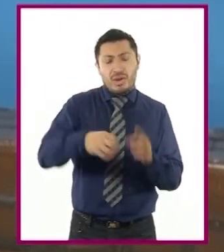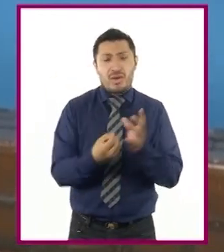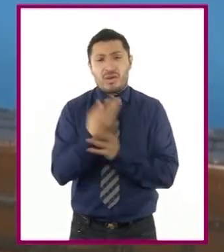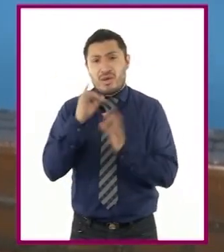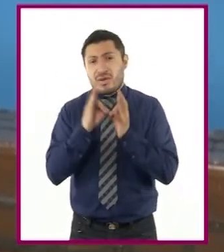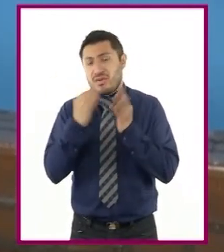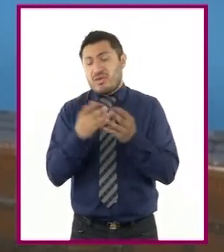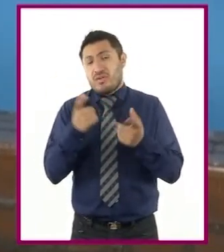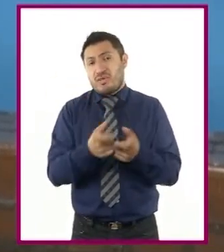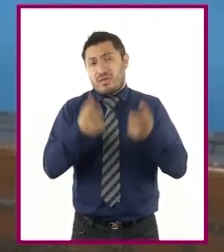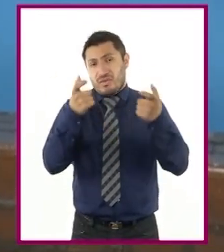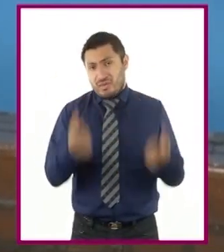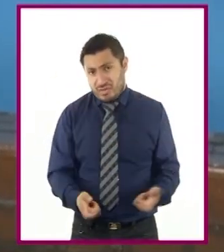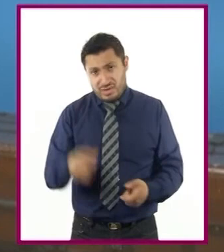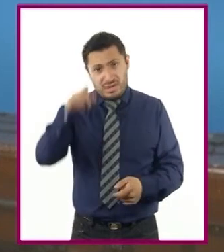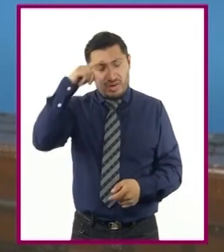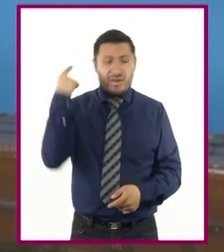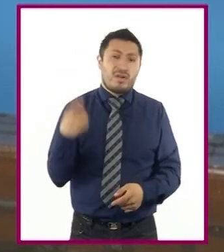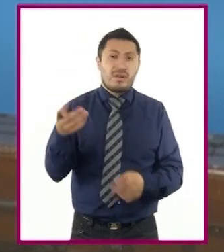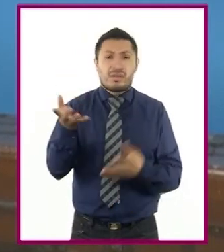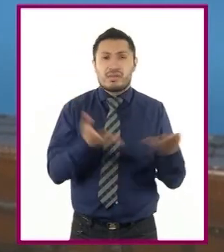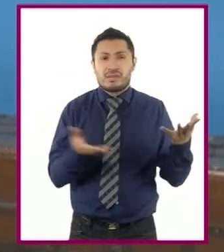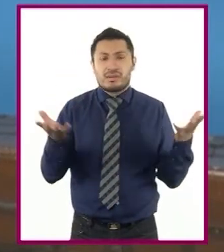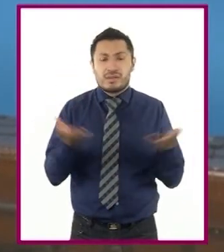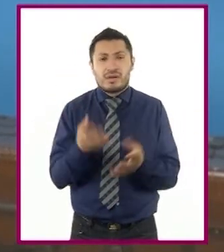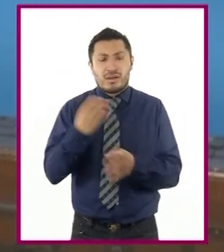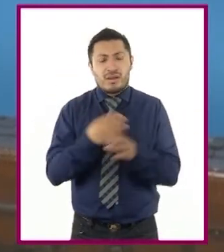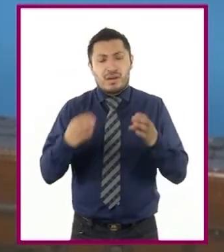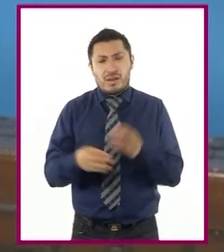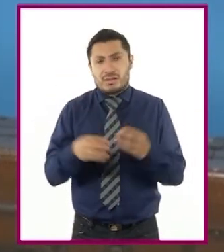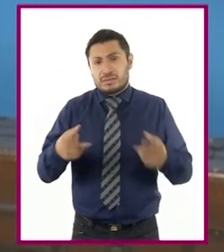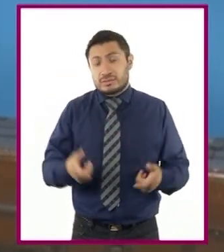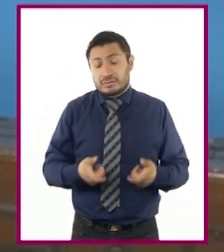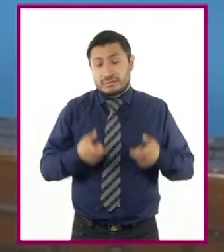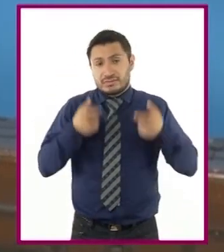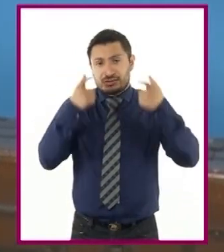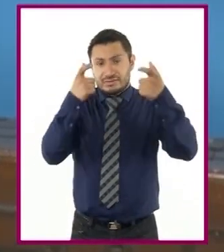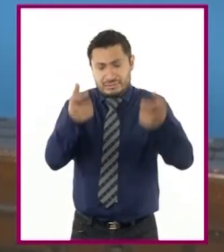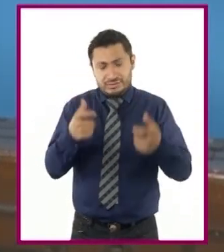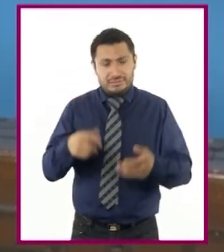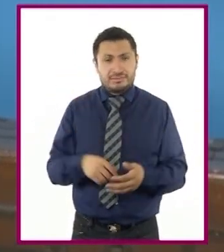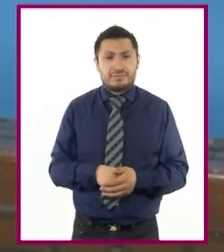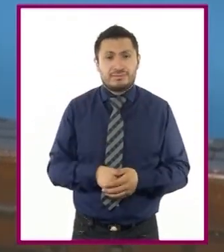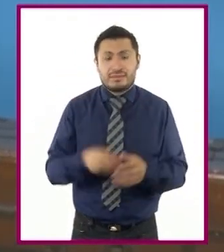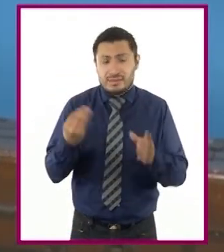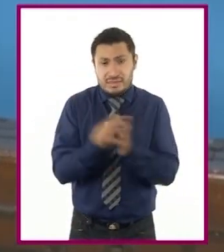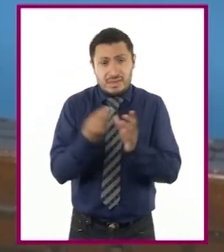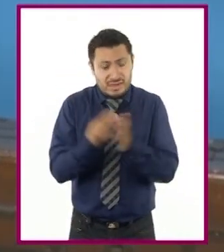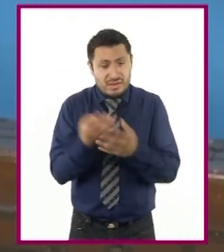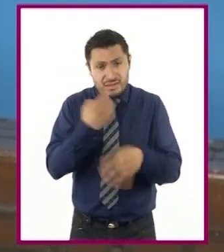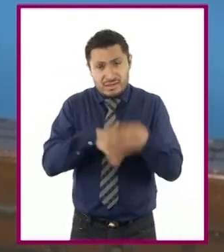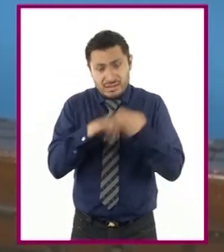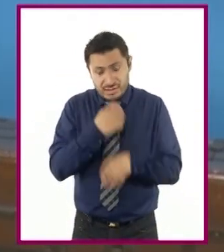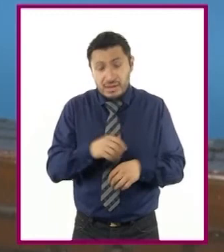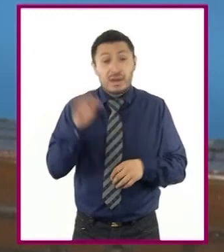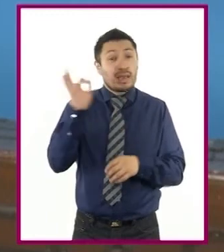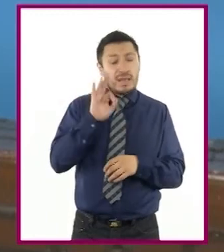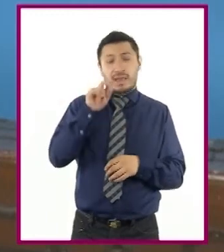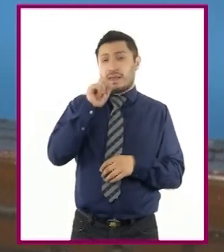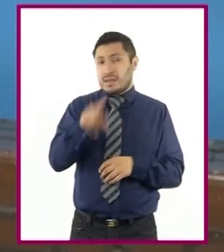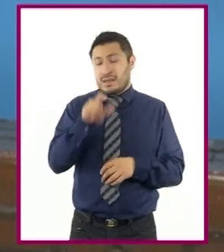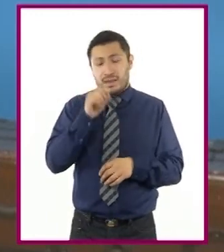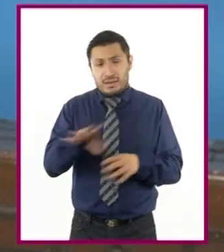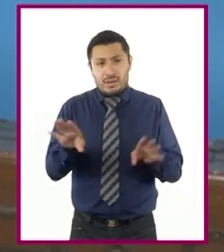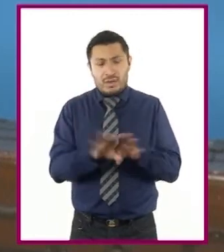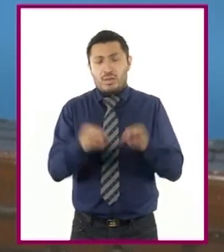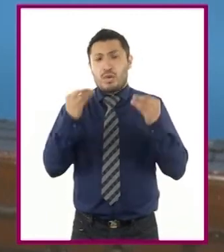y baratas de producir productos que incrementaran las ganancias de los capitalistas, aun si para esto tuvieran que explotar a